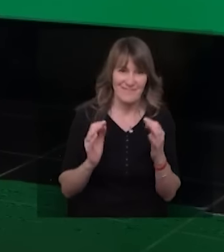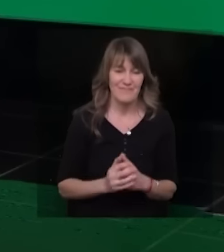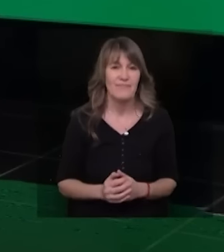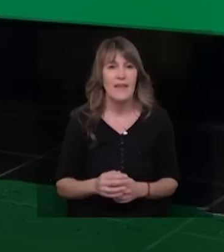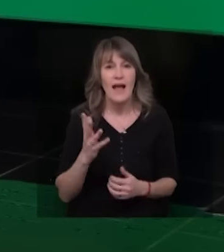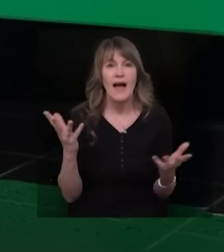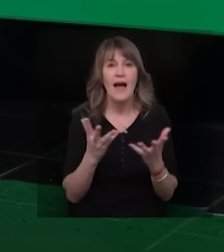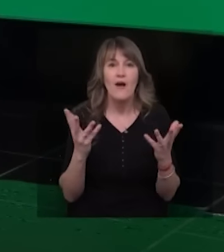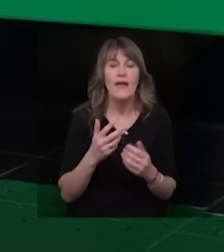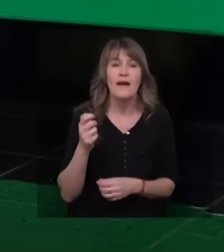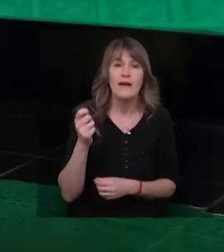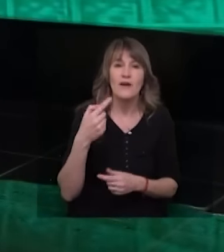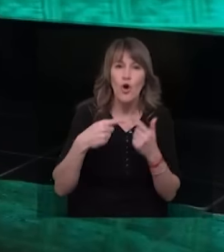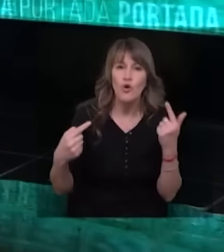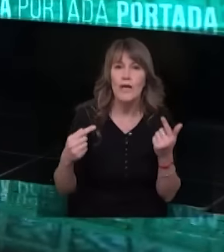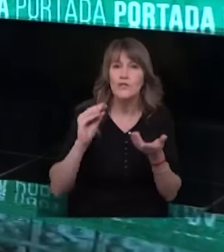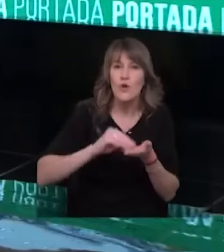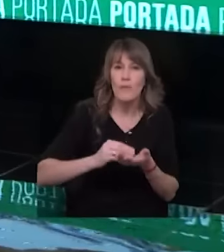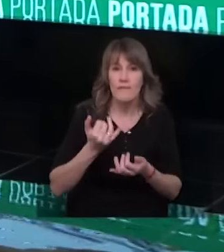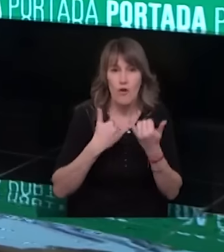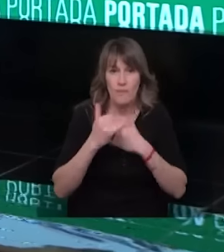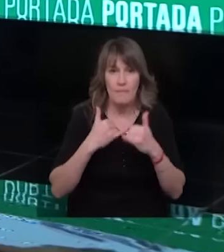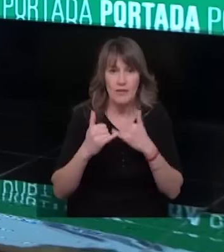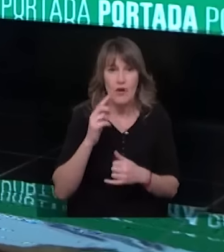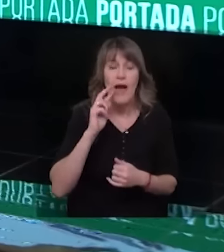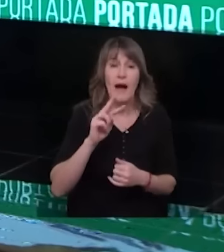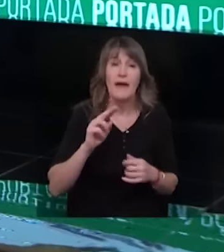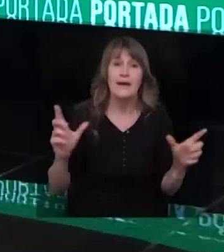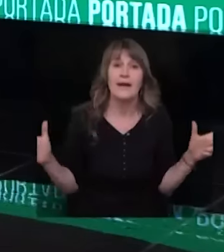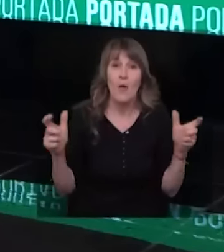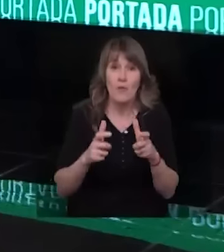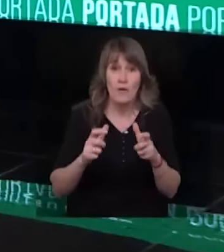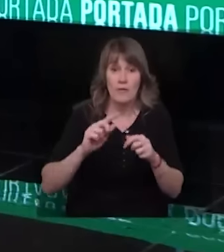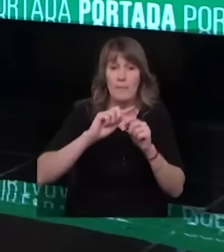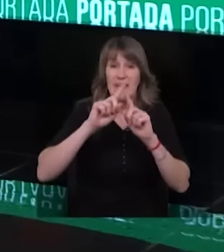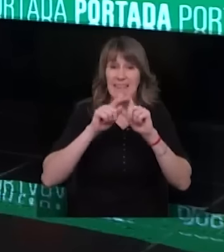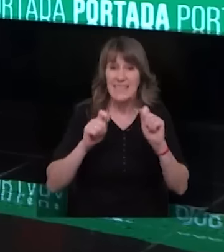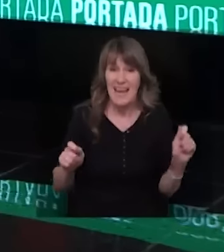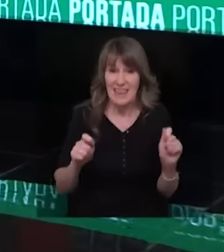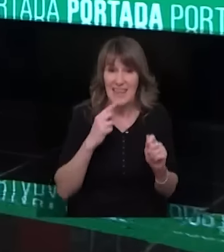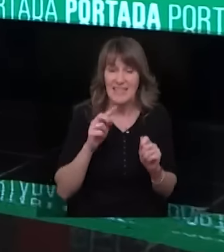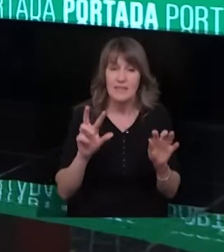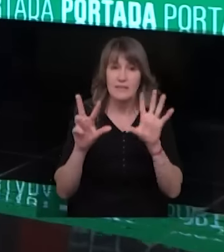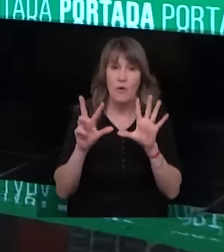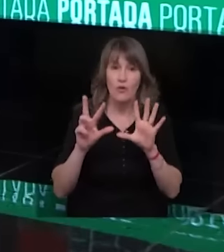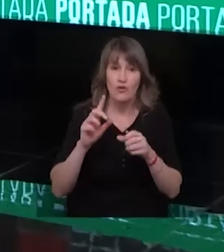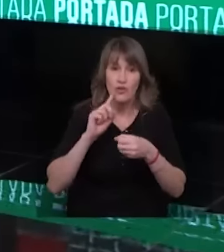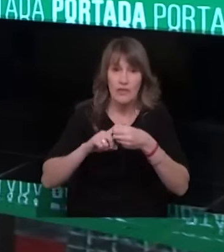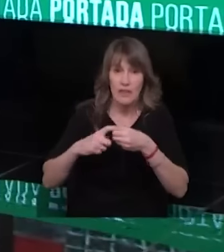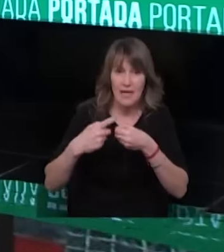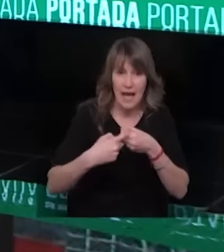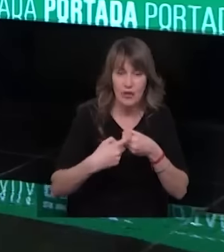la agenda informativa porque la mesa representativa del CN analizará en julio una moción de ocho sindicatos que propone atención